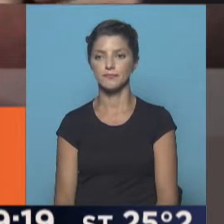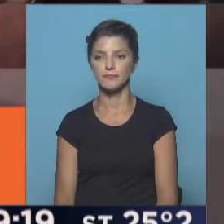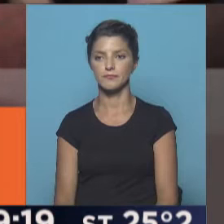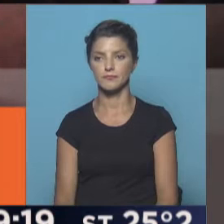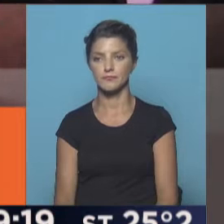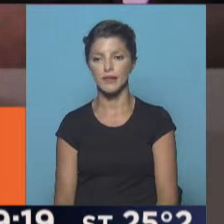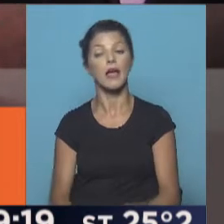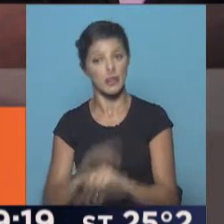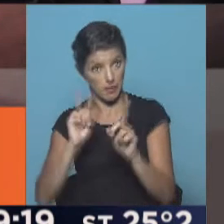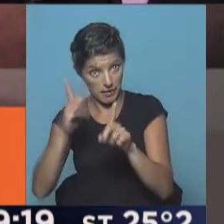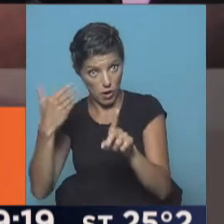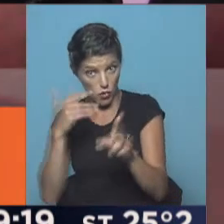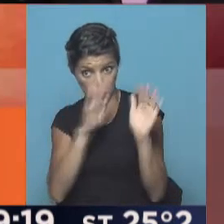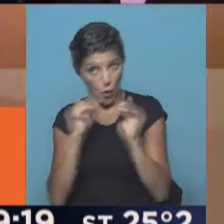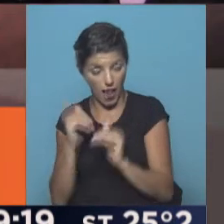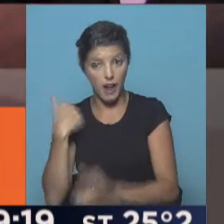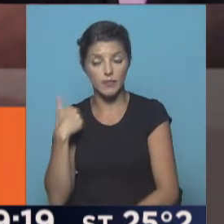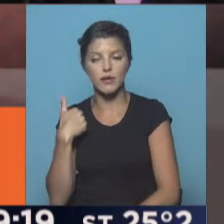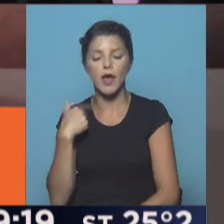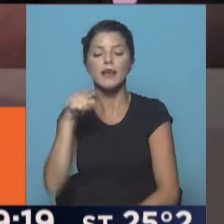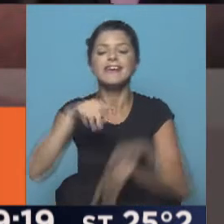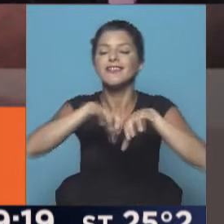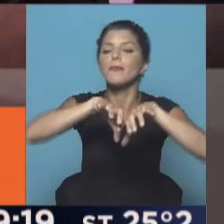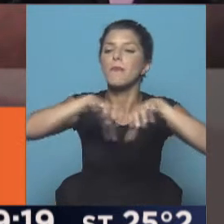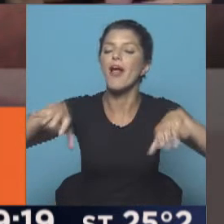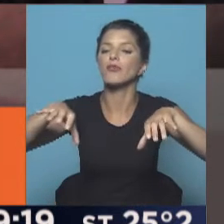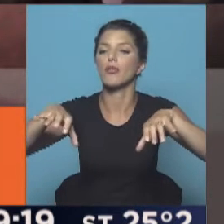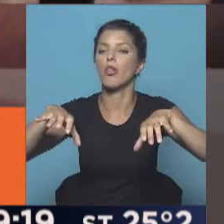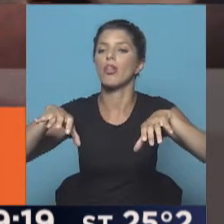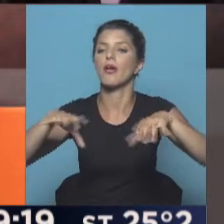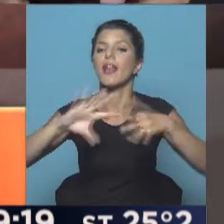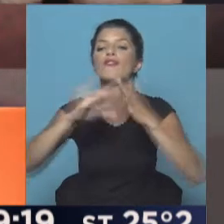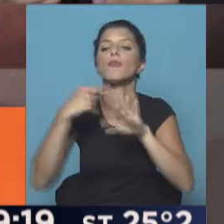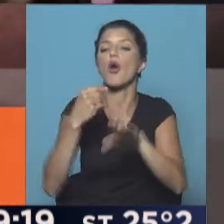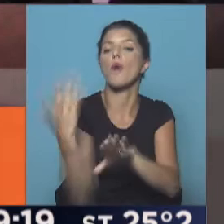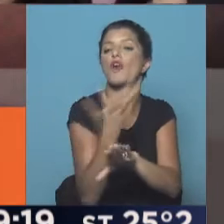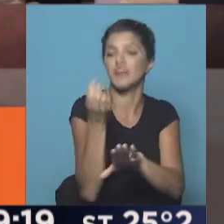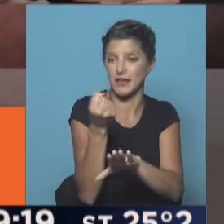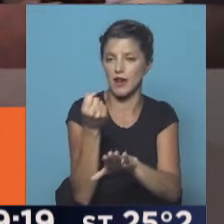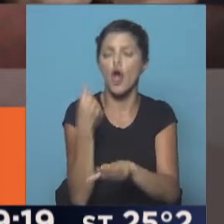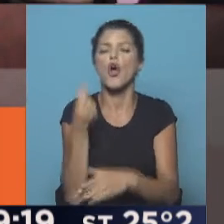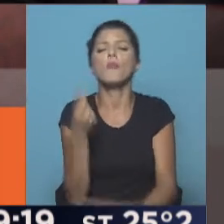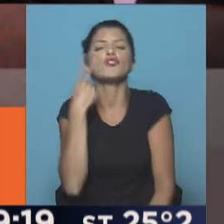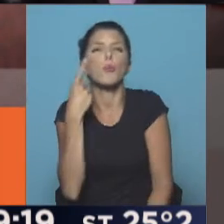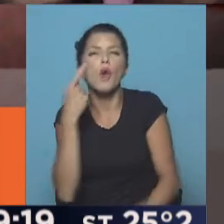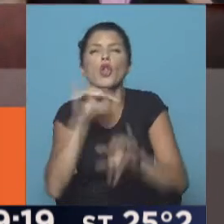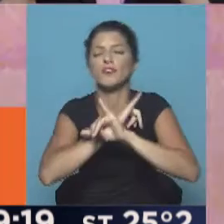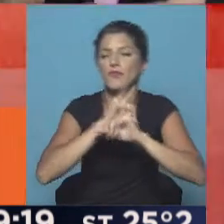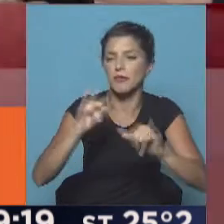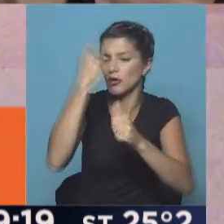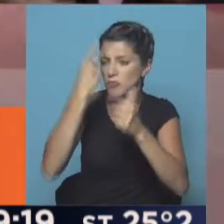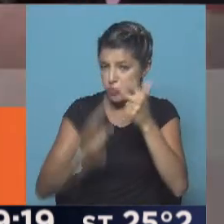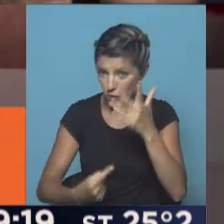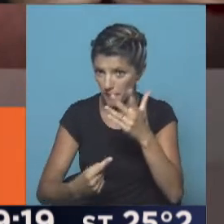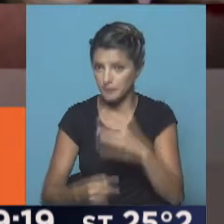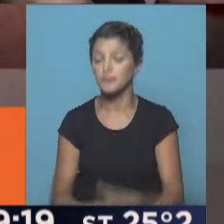en la Argentina, a una diferencia en cómo se conciben las cosas, los hechos, la información. Un tema muy